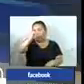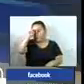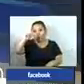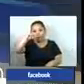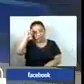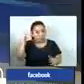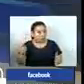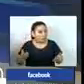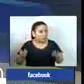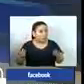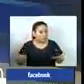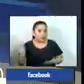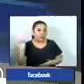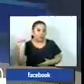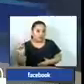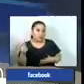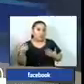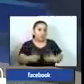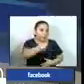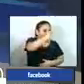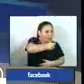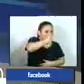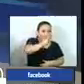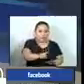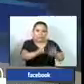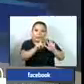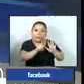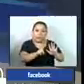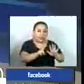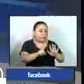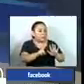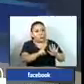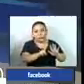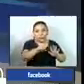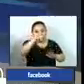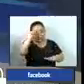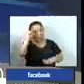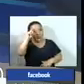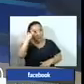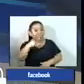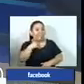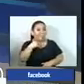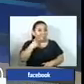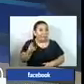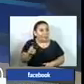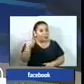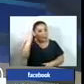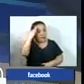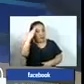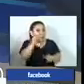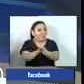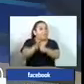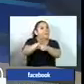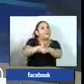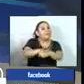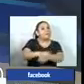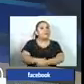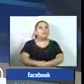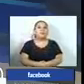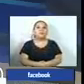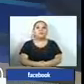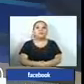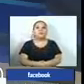presente esto tras seis meses de estar varados en condiciones críticas derivadas como sabemos de esta pandemia del COVID-19